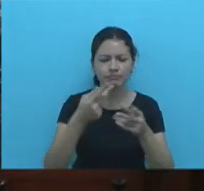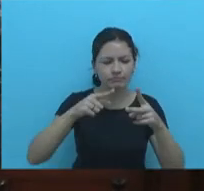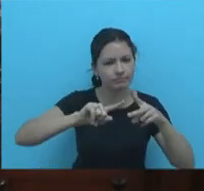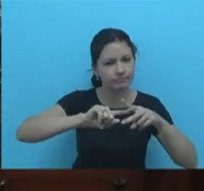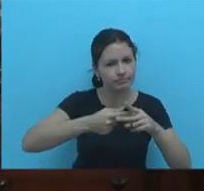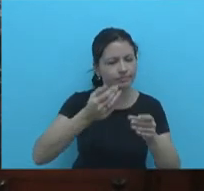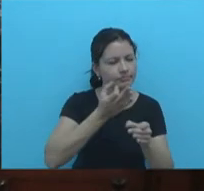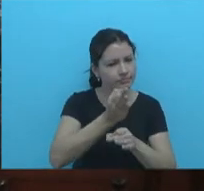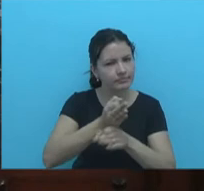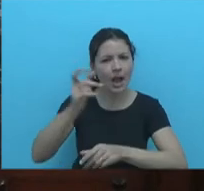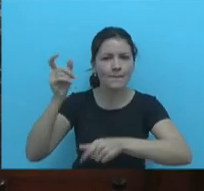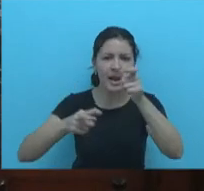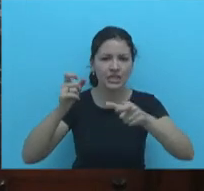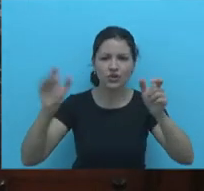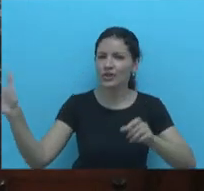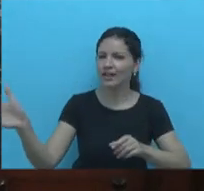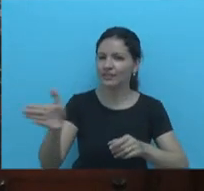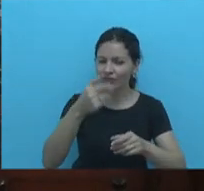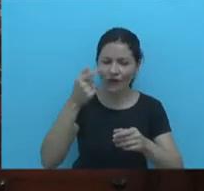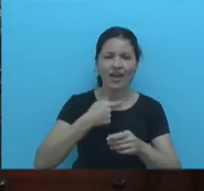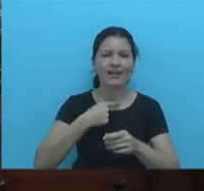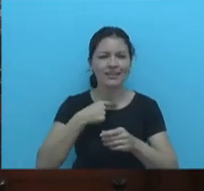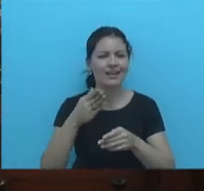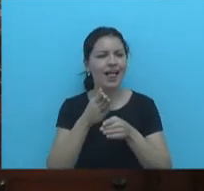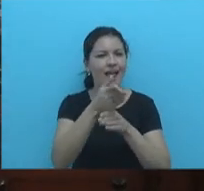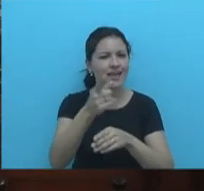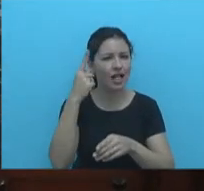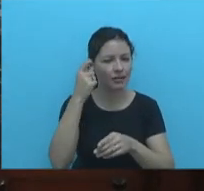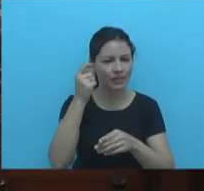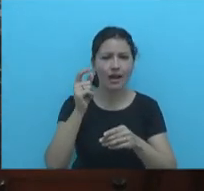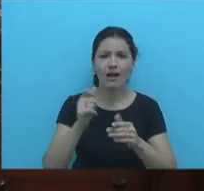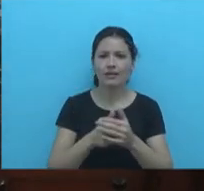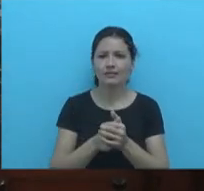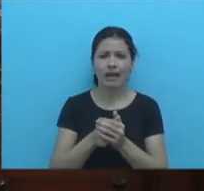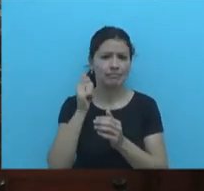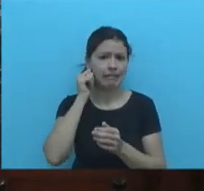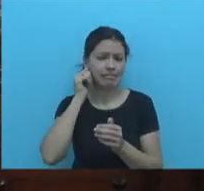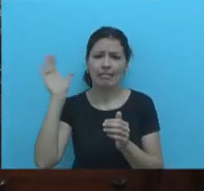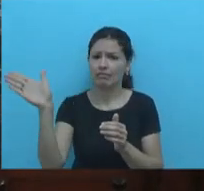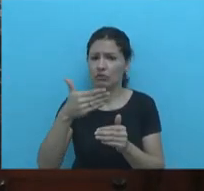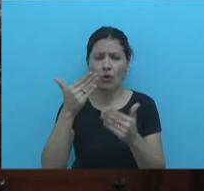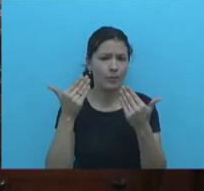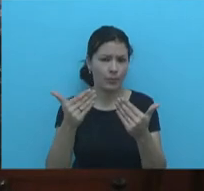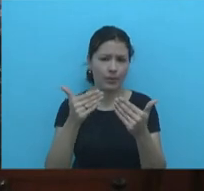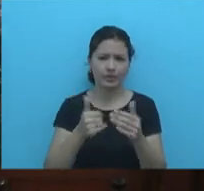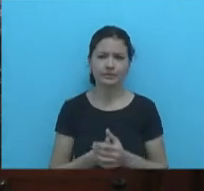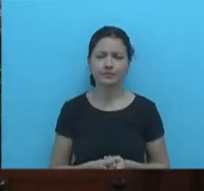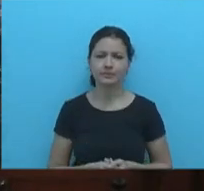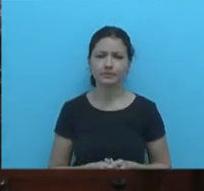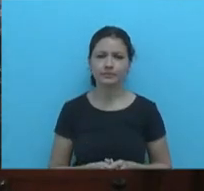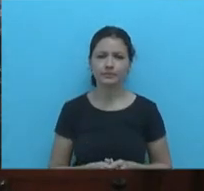a toda la población que quiera aprender un oficio sin restricciones, siempre que se respeten los cupos disponibles. Artículo